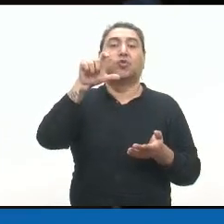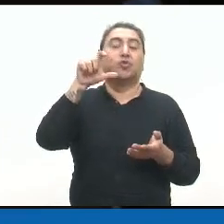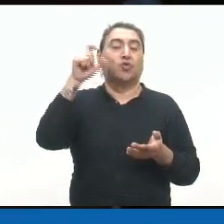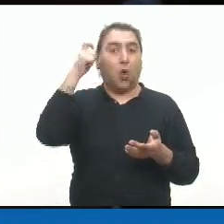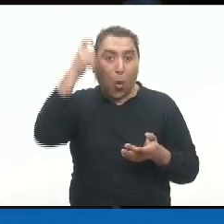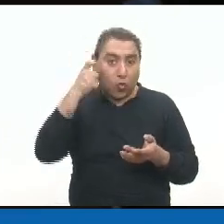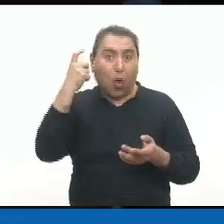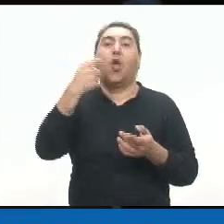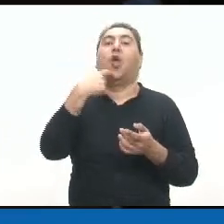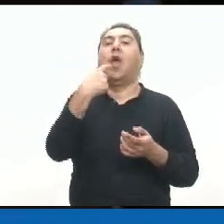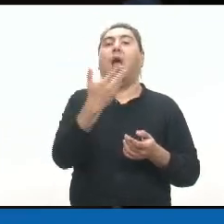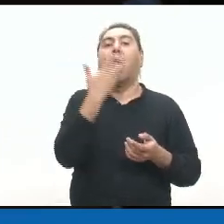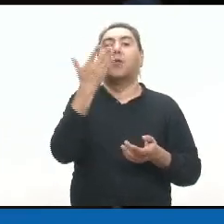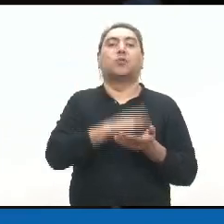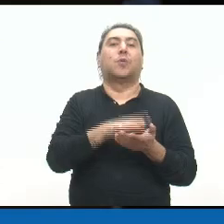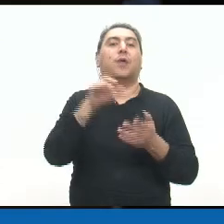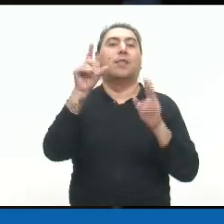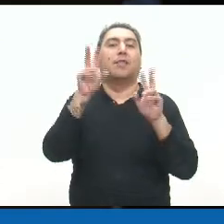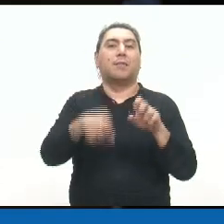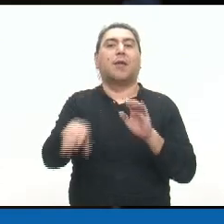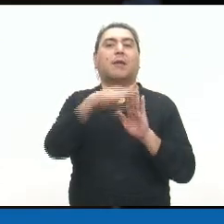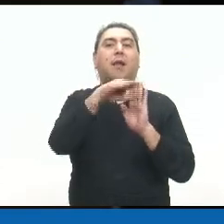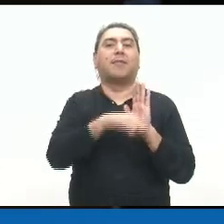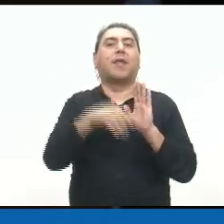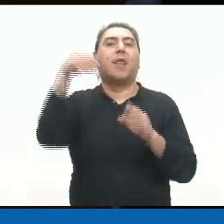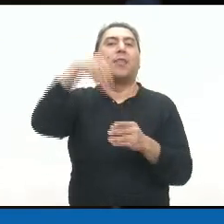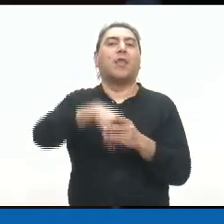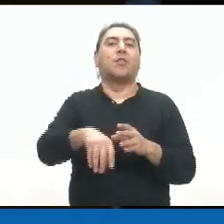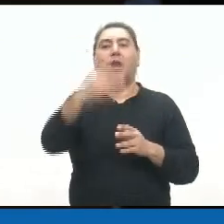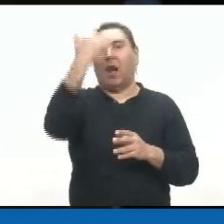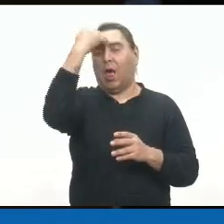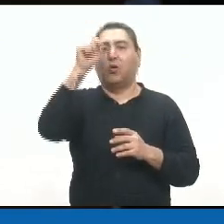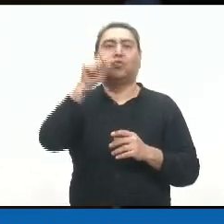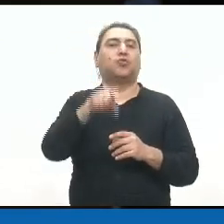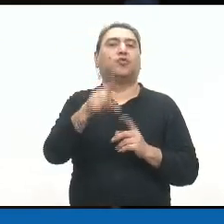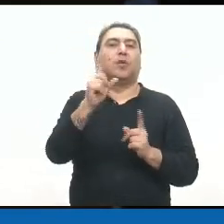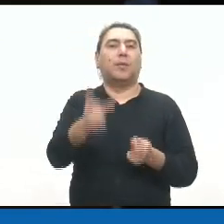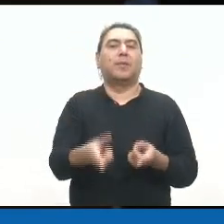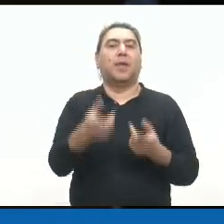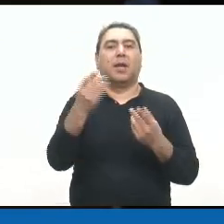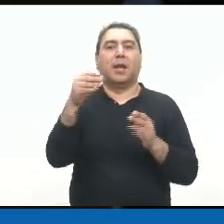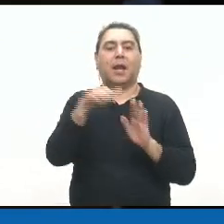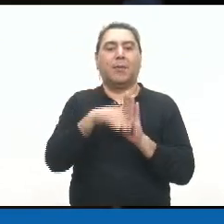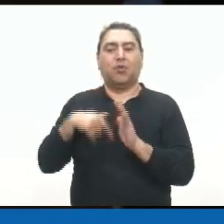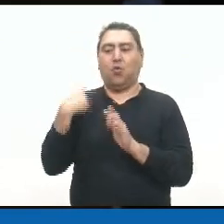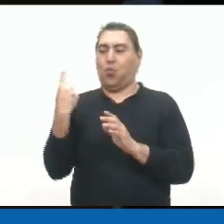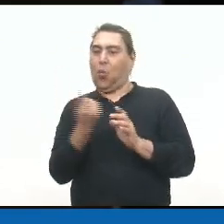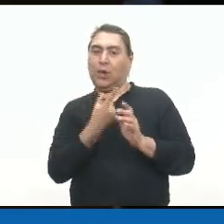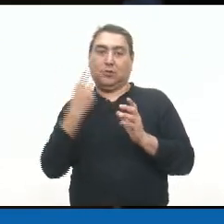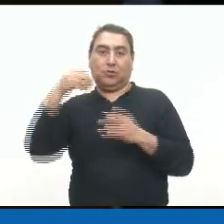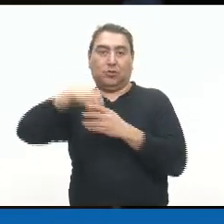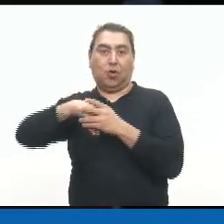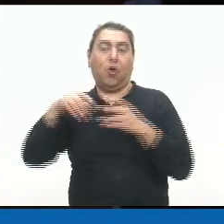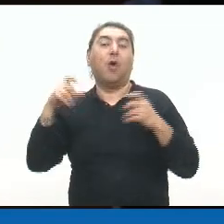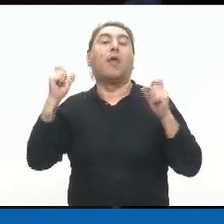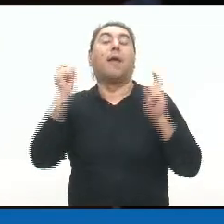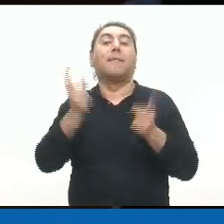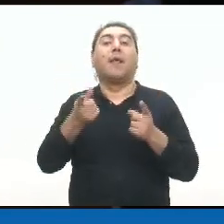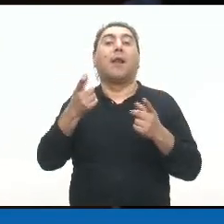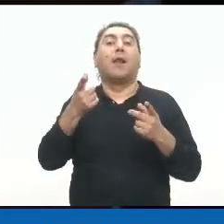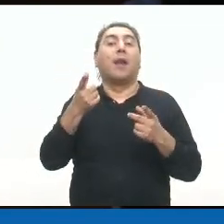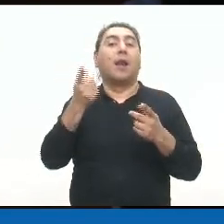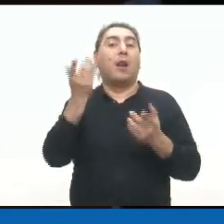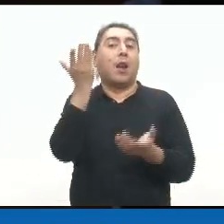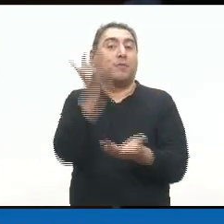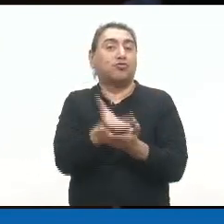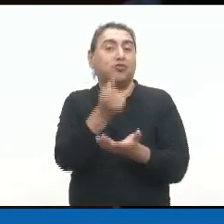cuestión reglamentaria que tiene la Constitución y nuestro reglamento la moción que está planteando